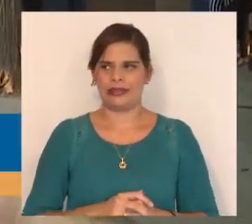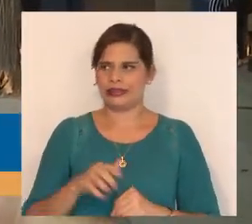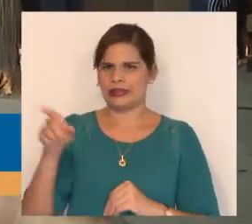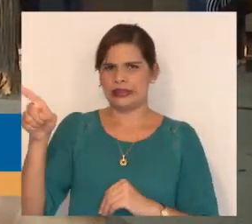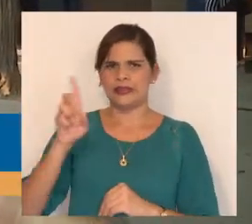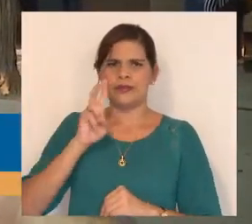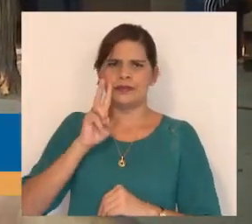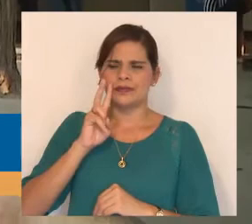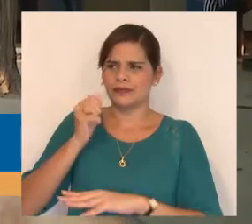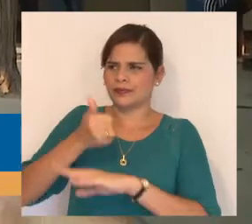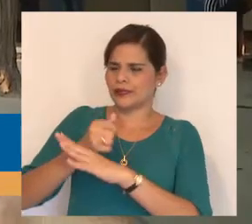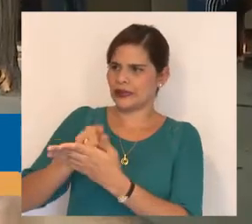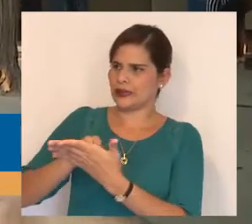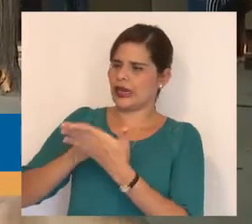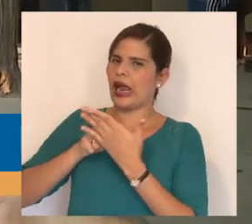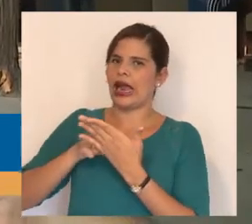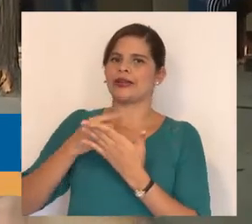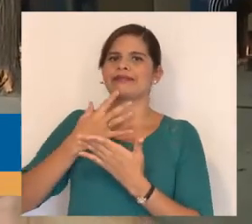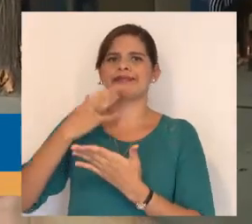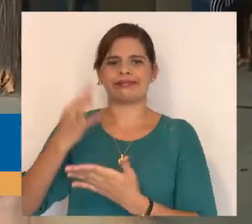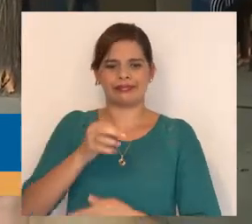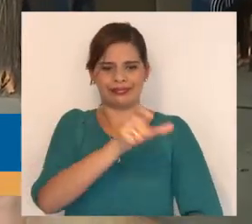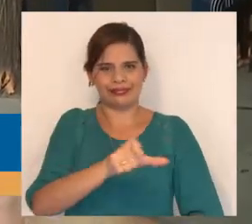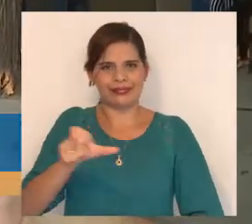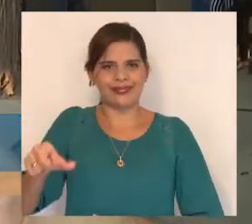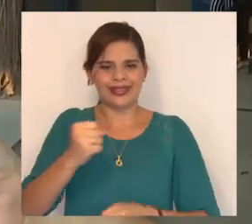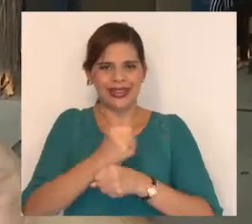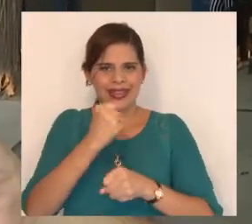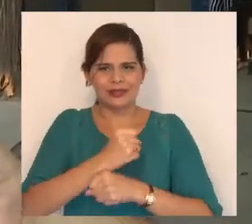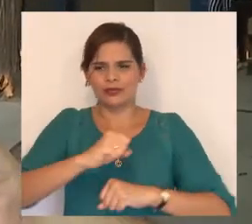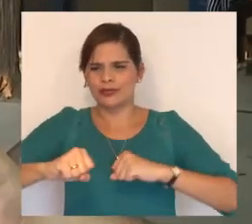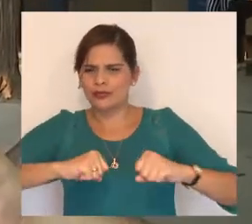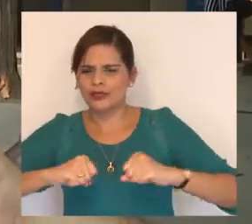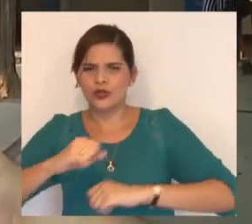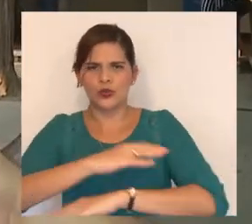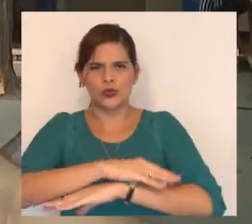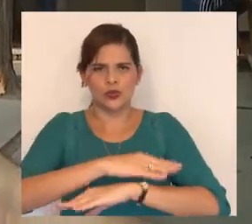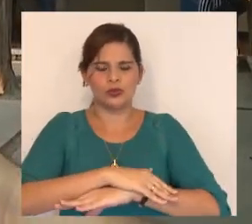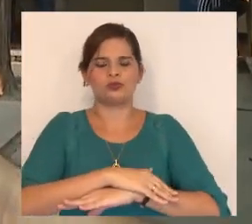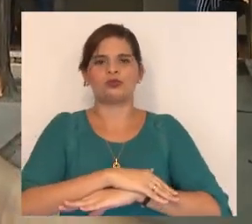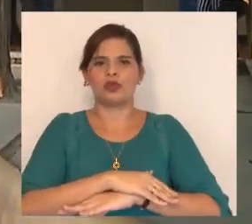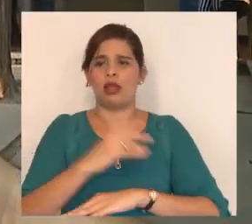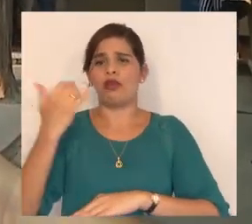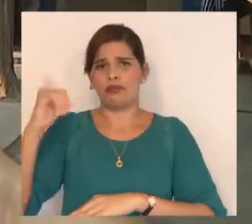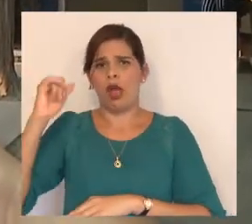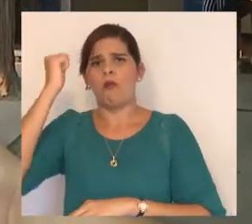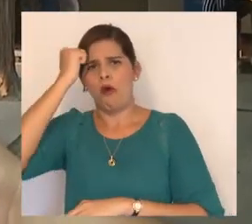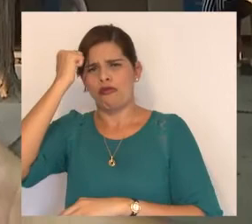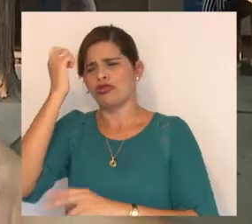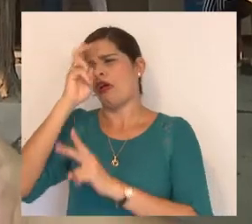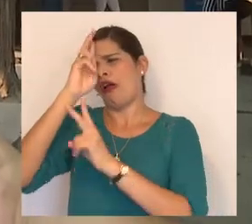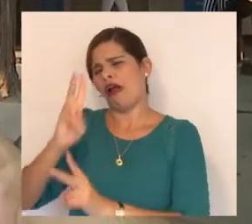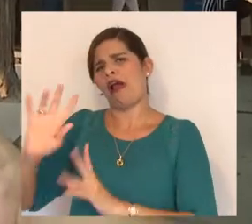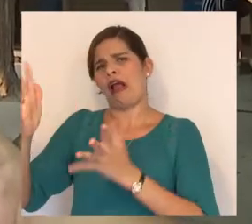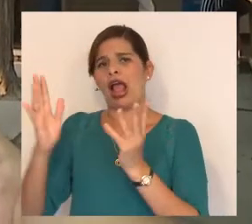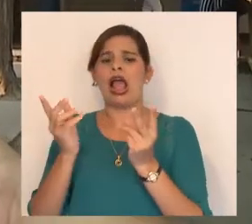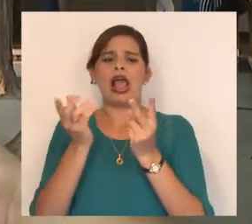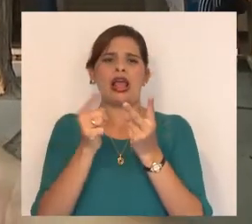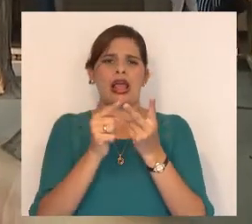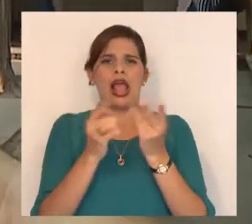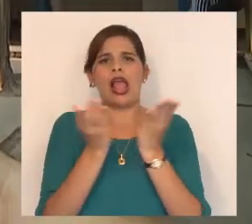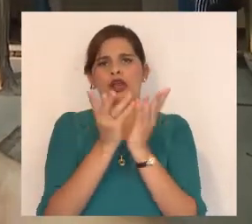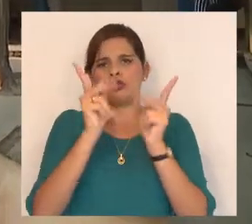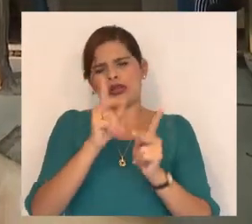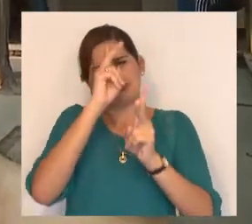administración tiene en cuenta a los servidores públicos, ya se le hizo a los docentes, a los estudiantes, a la vez se tiene